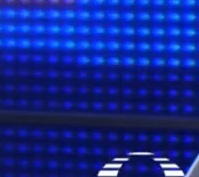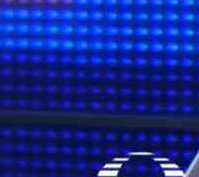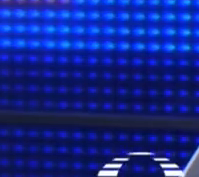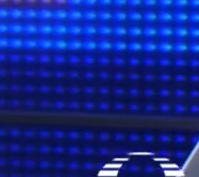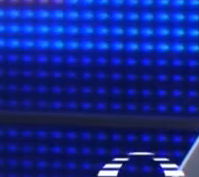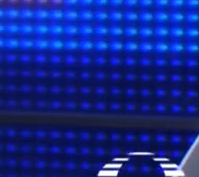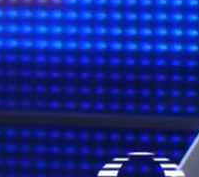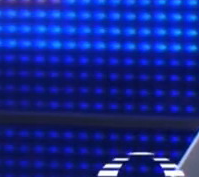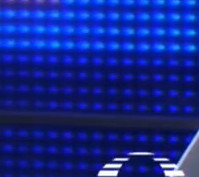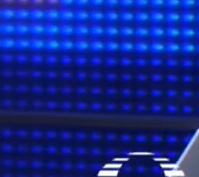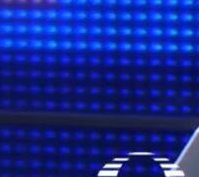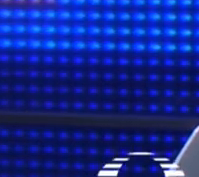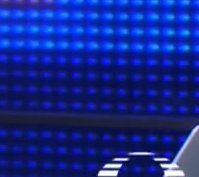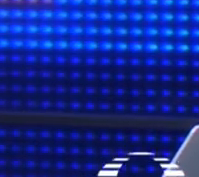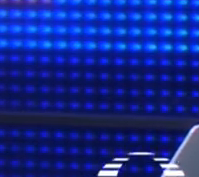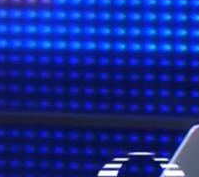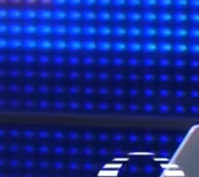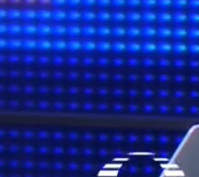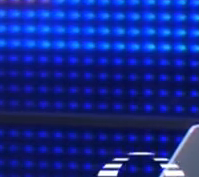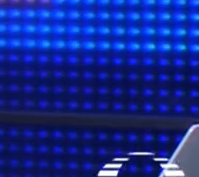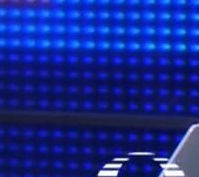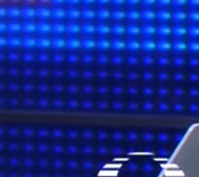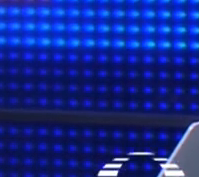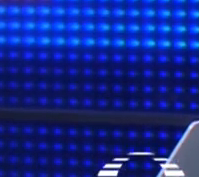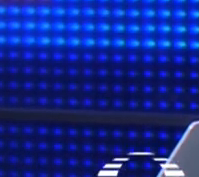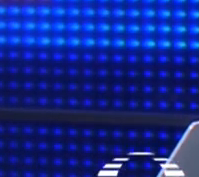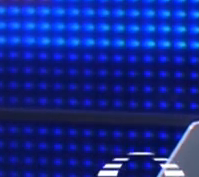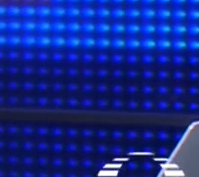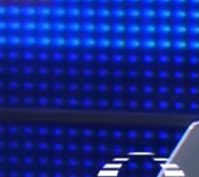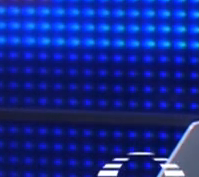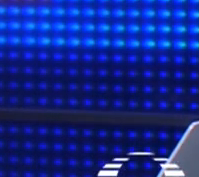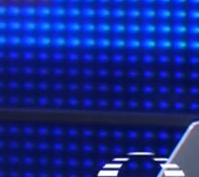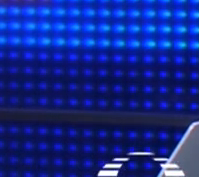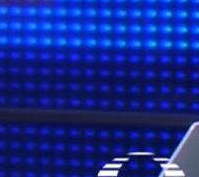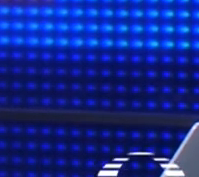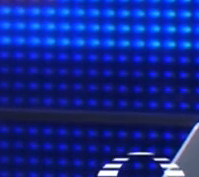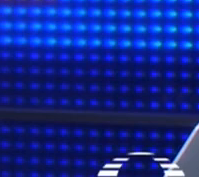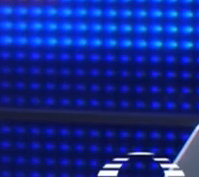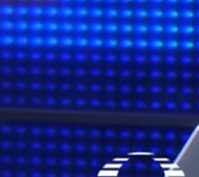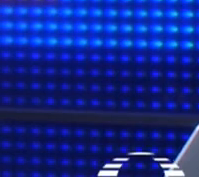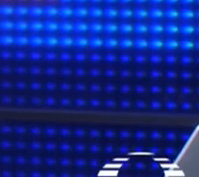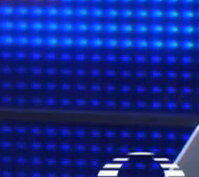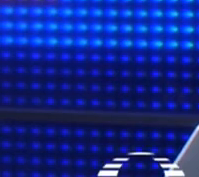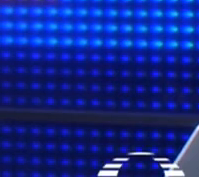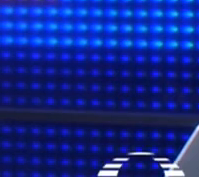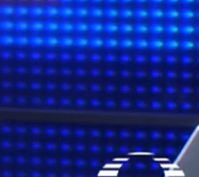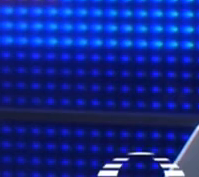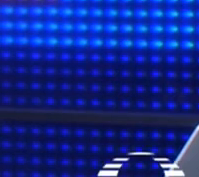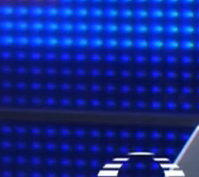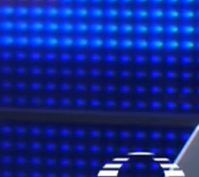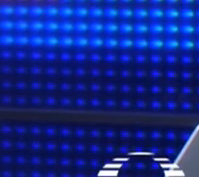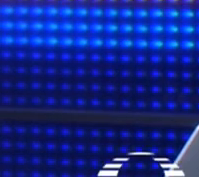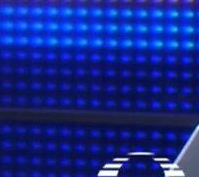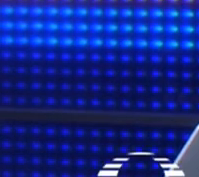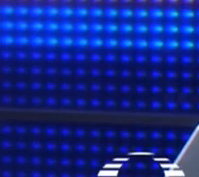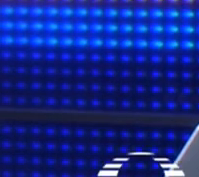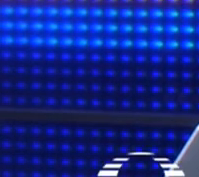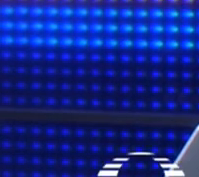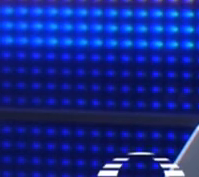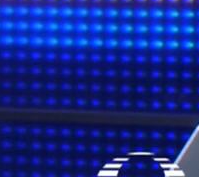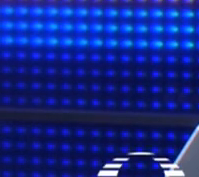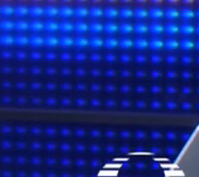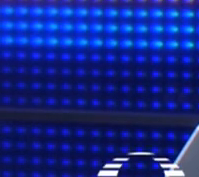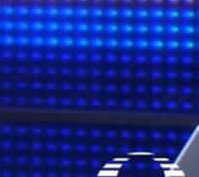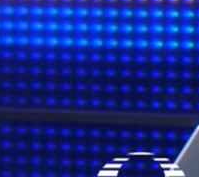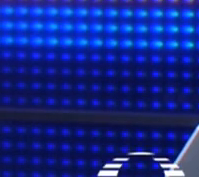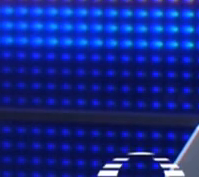patito en su conferencia mañana era el presidente lópez obrador dijo que el ingeniero carlos slim el hombre más rico de